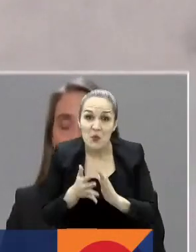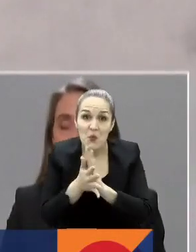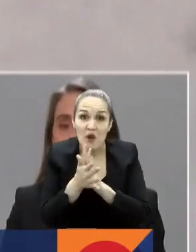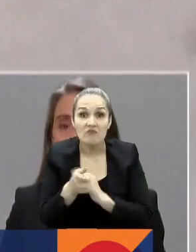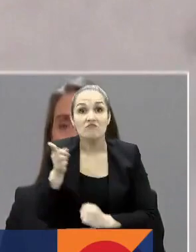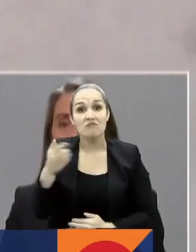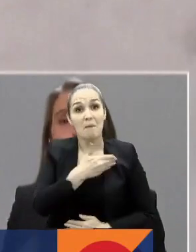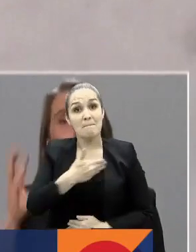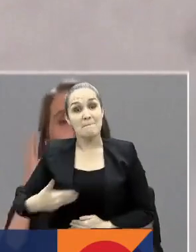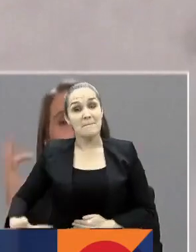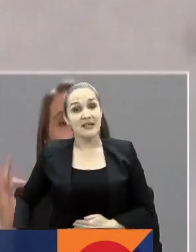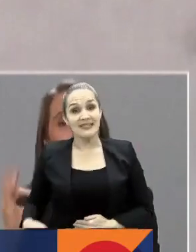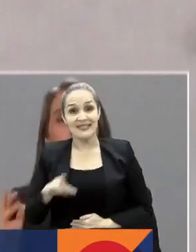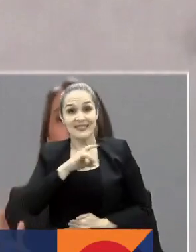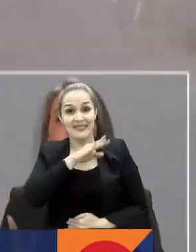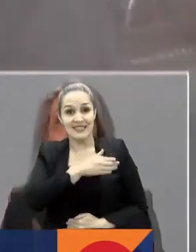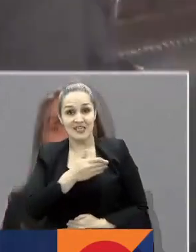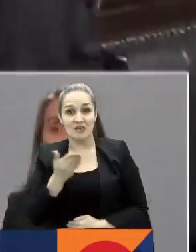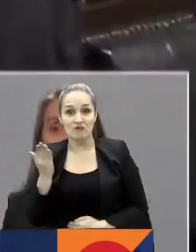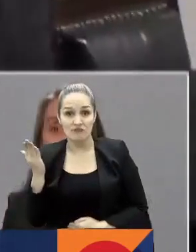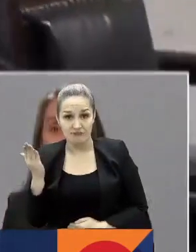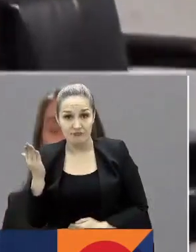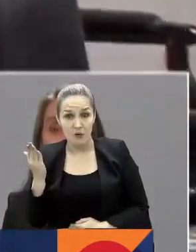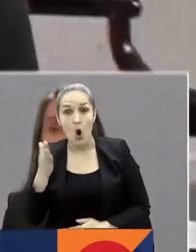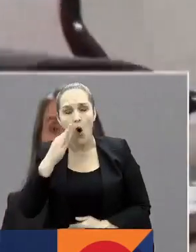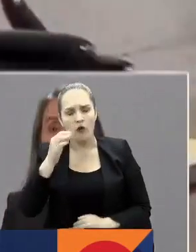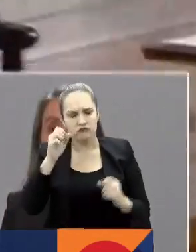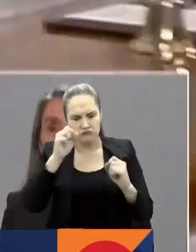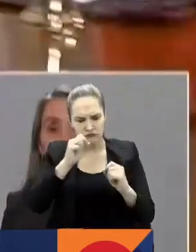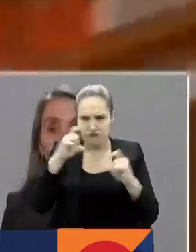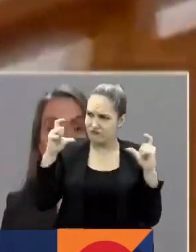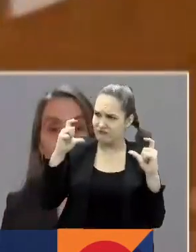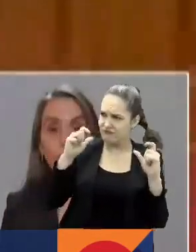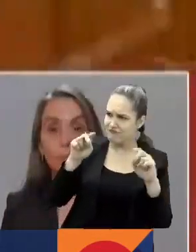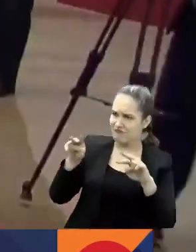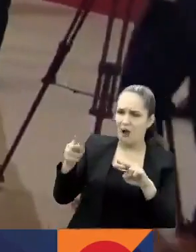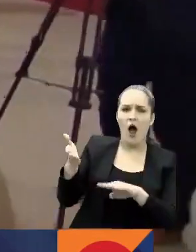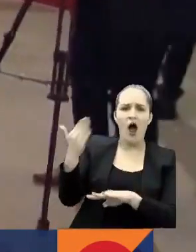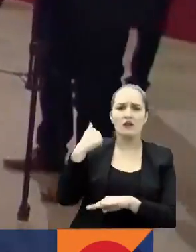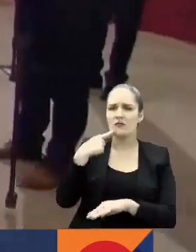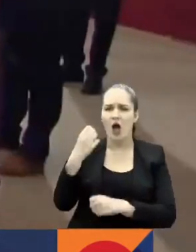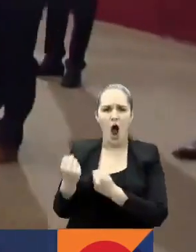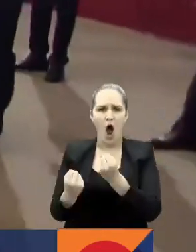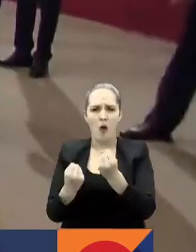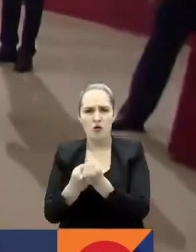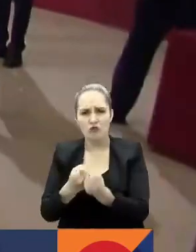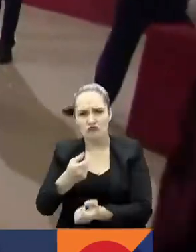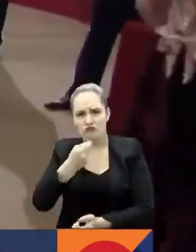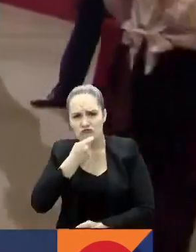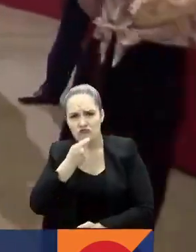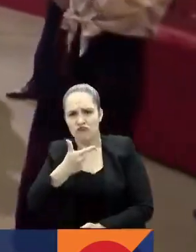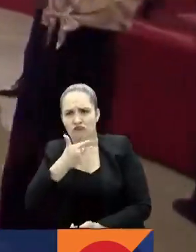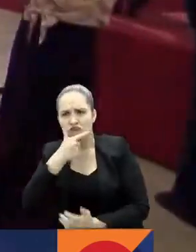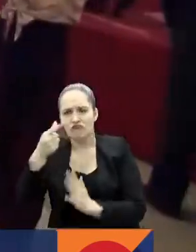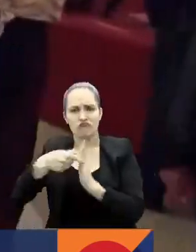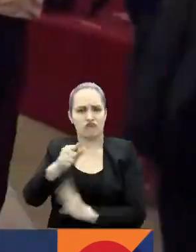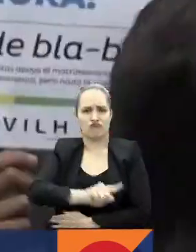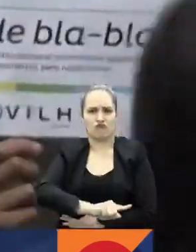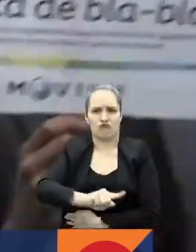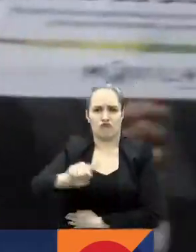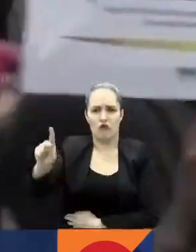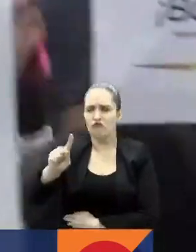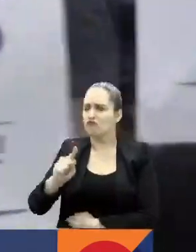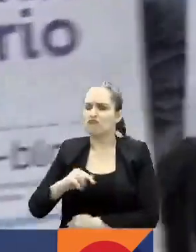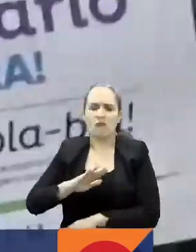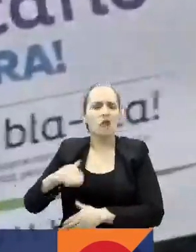el presidente de Chile, Sebastián Piñera, sorprendió en el último discurso que entrega como presidente sobre su gestión ante el Congreso,